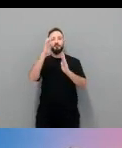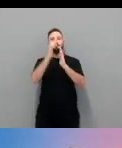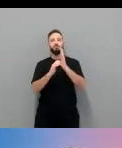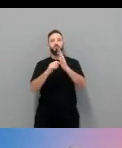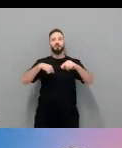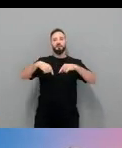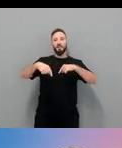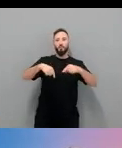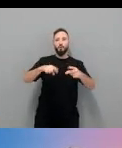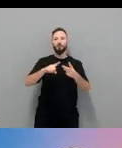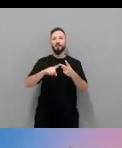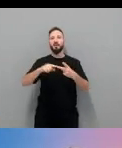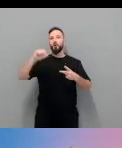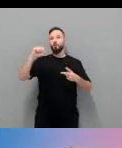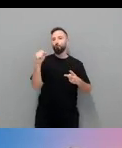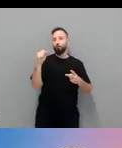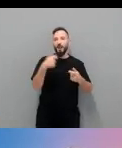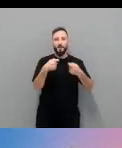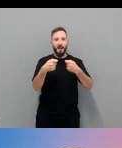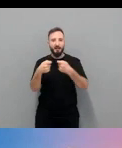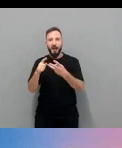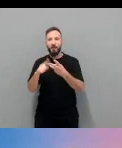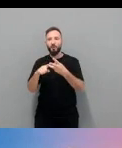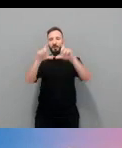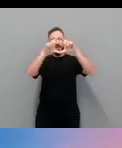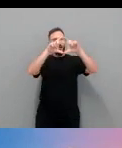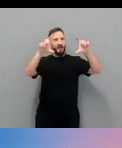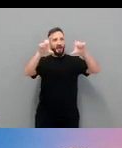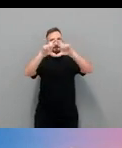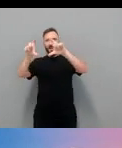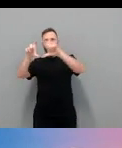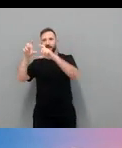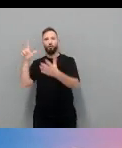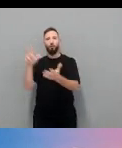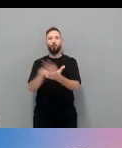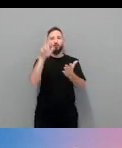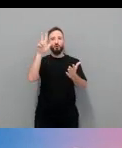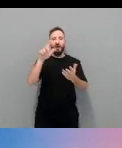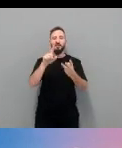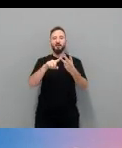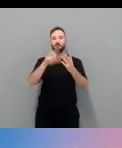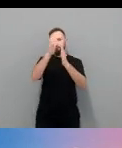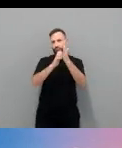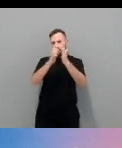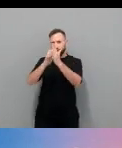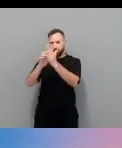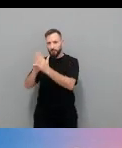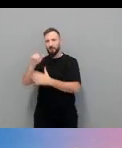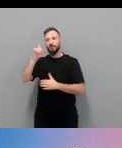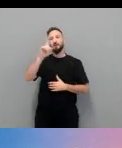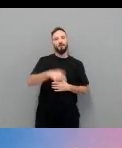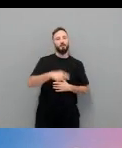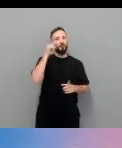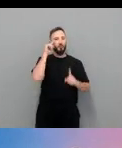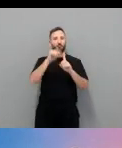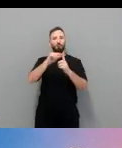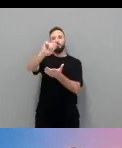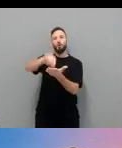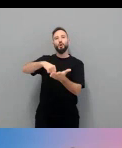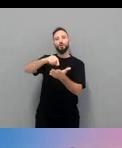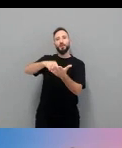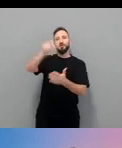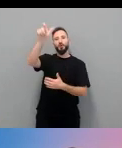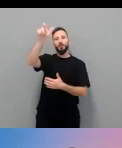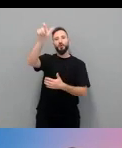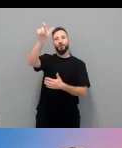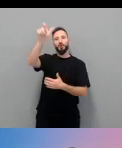en supermercados y empresas homologadas, adheridas, bonificaciones para la contratación de una persona para